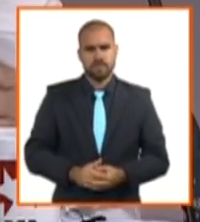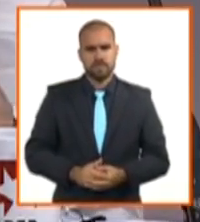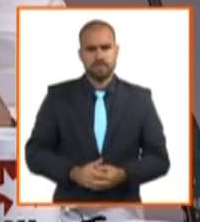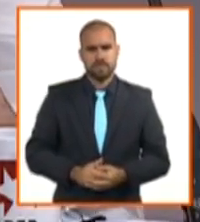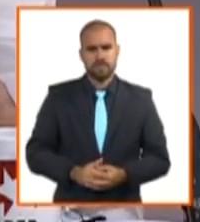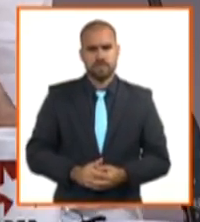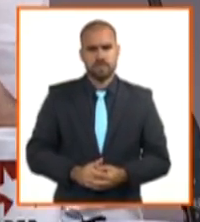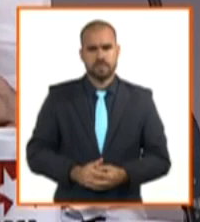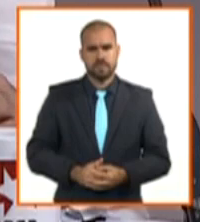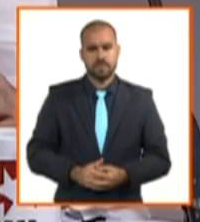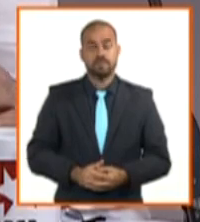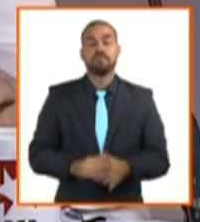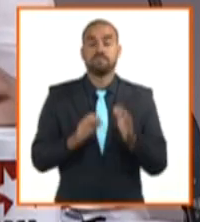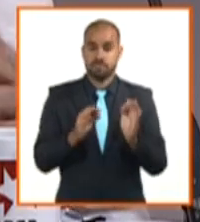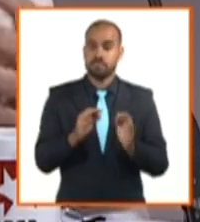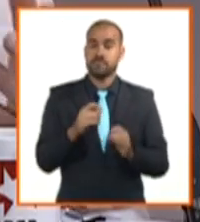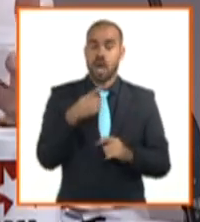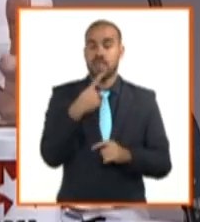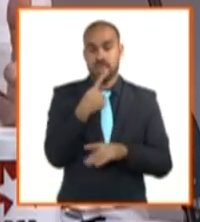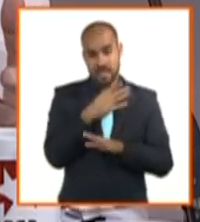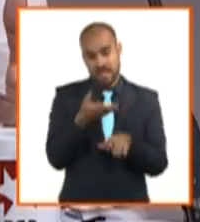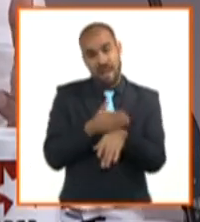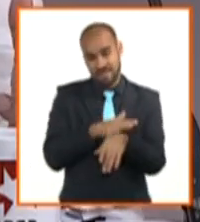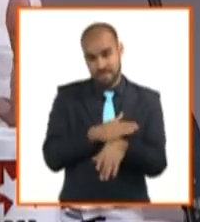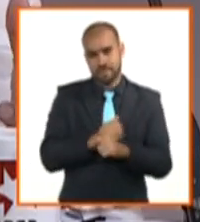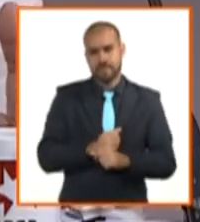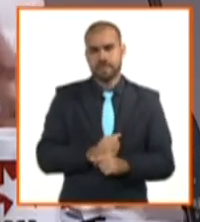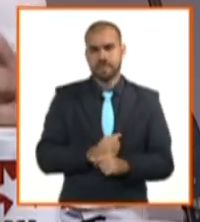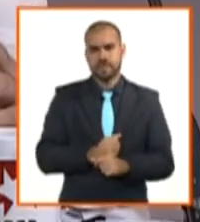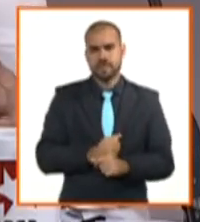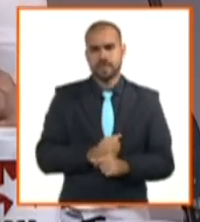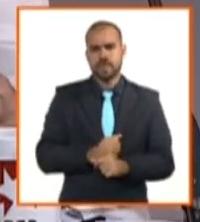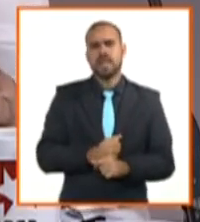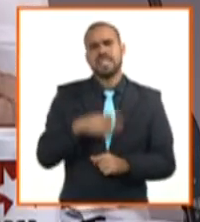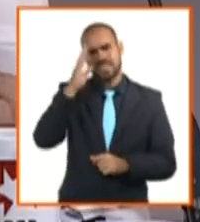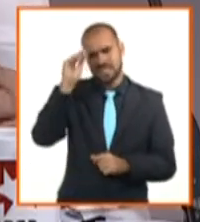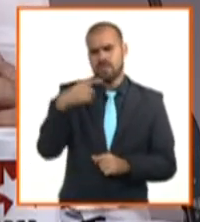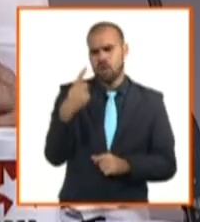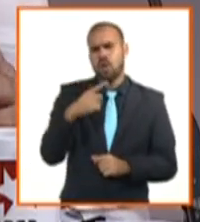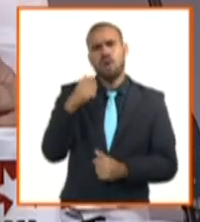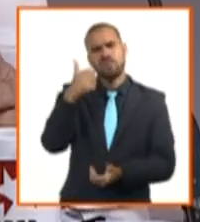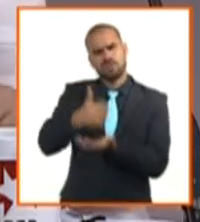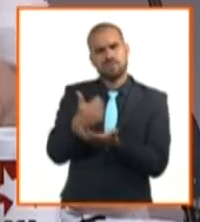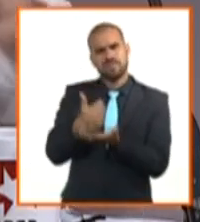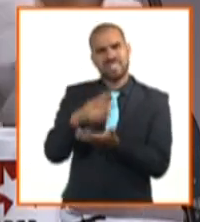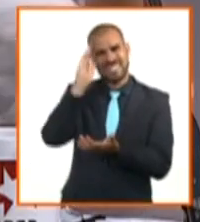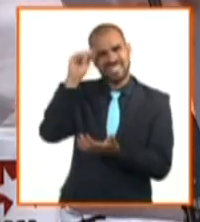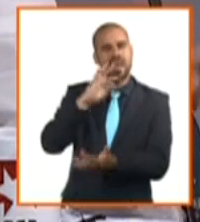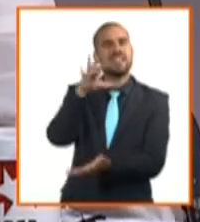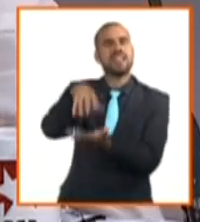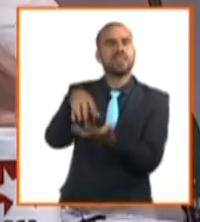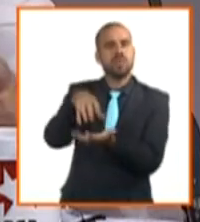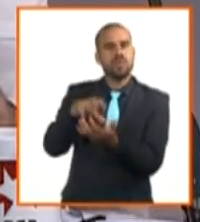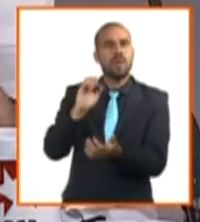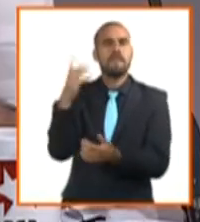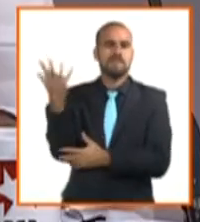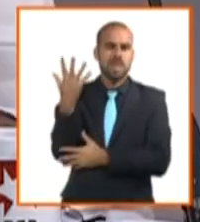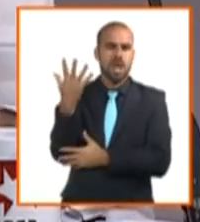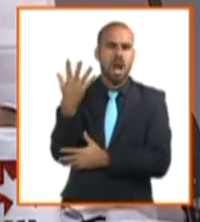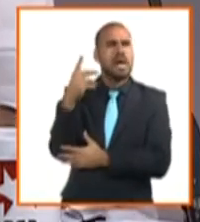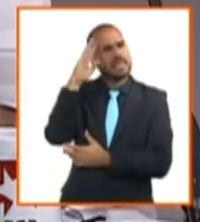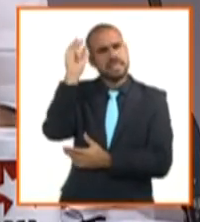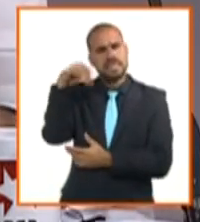que en meteorología siempre aunque se hable del instituto de meteorología nosotros siempre hablamos de que es un sistema meteorológico